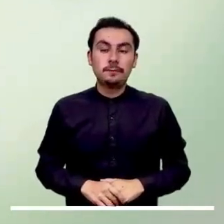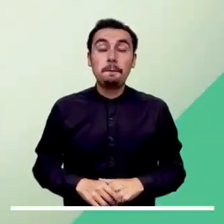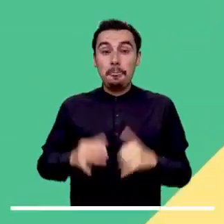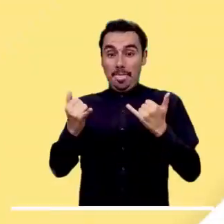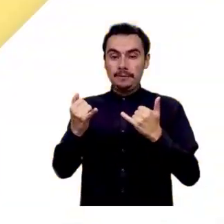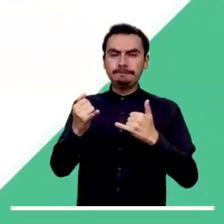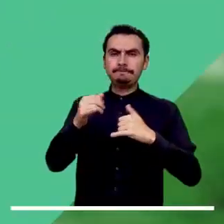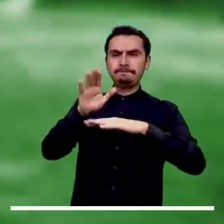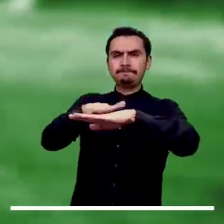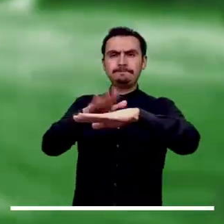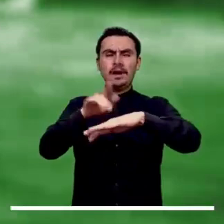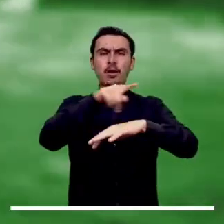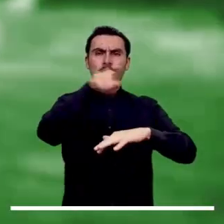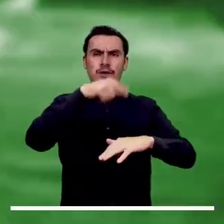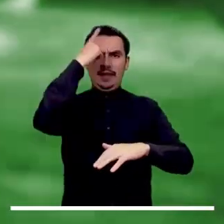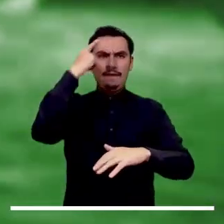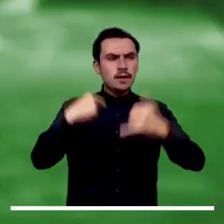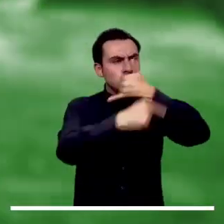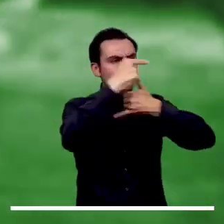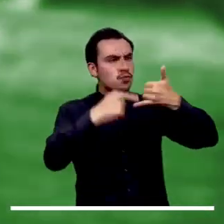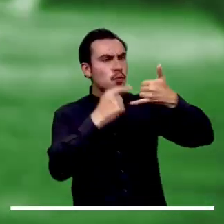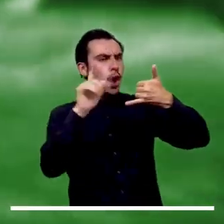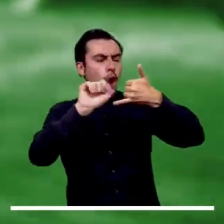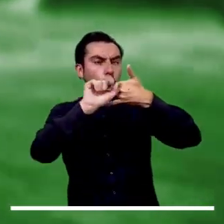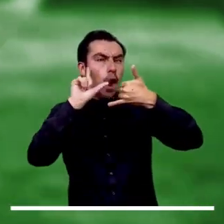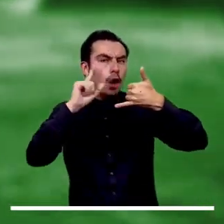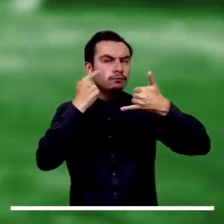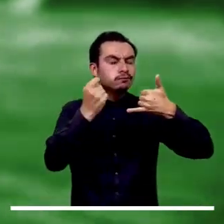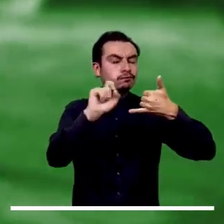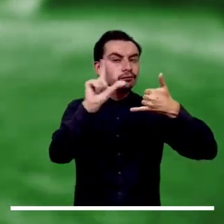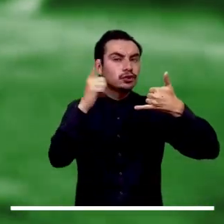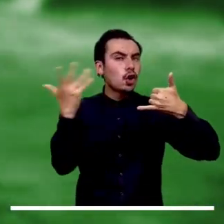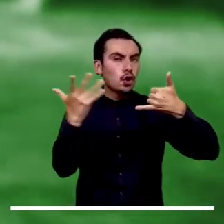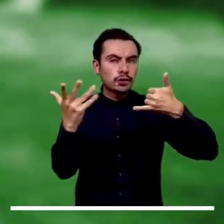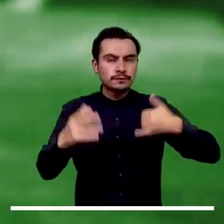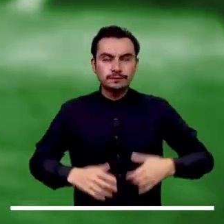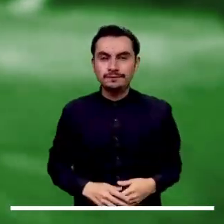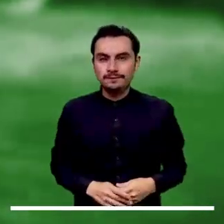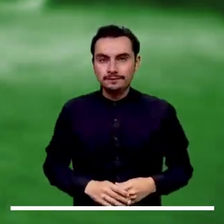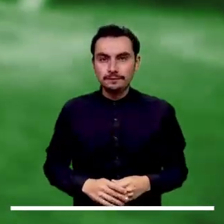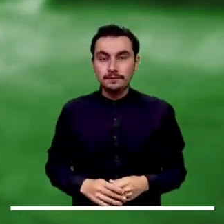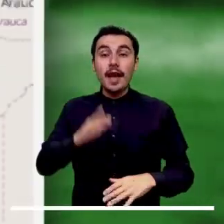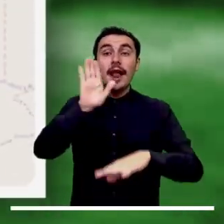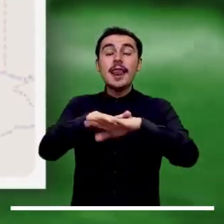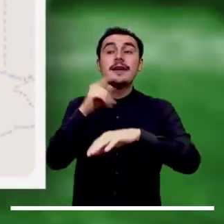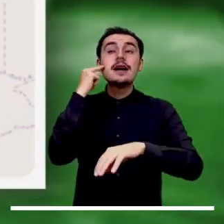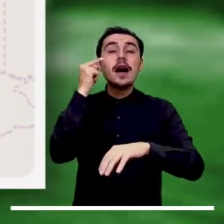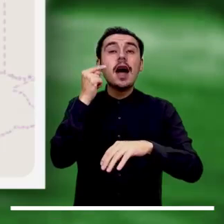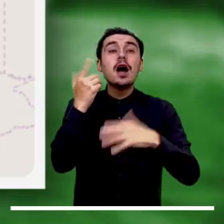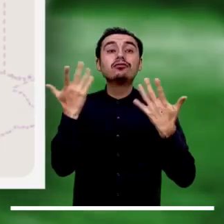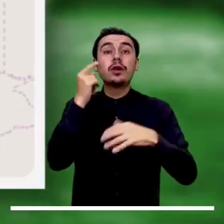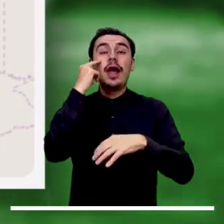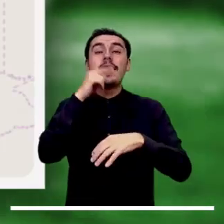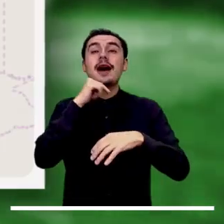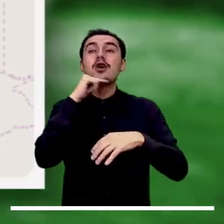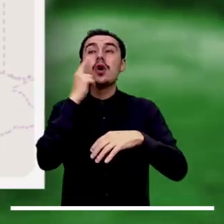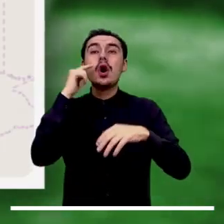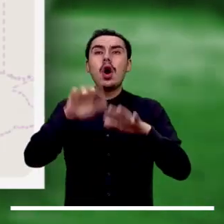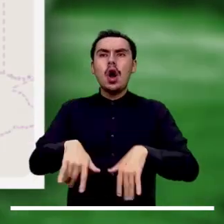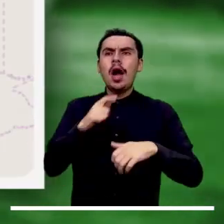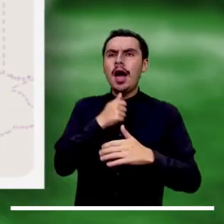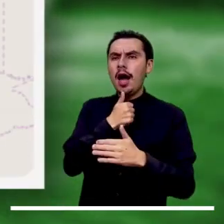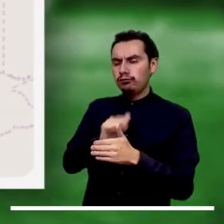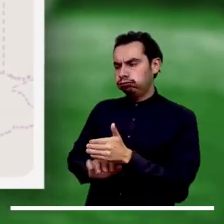En esta sección nos invitamos a conocer las alertas más relevantes de la mañana. Alerta roja se emite en Cauca debido